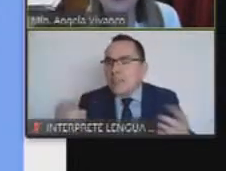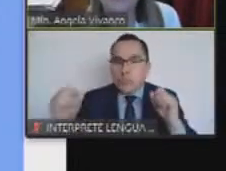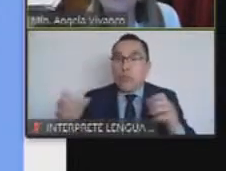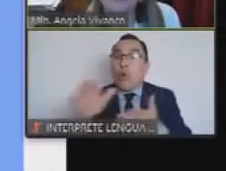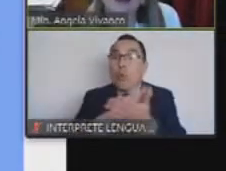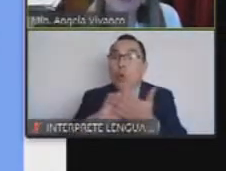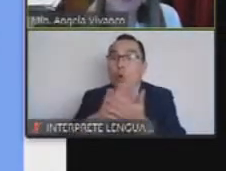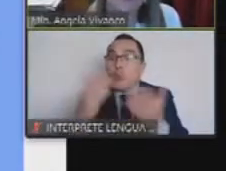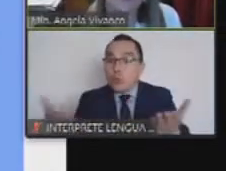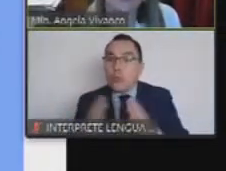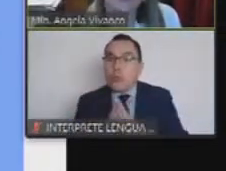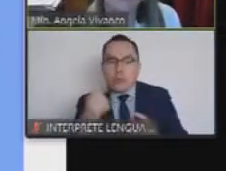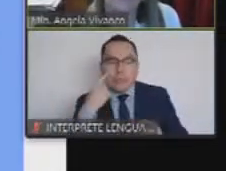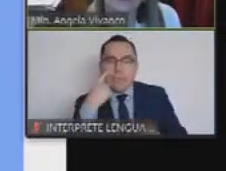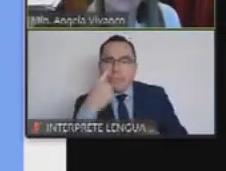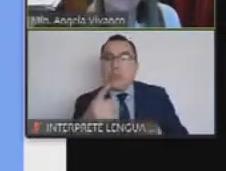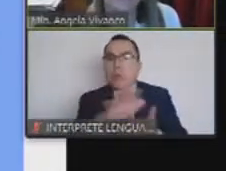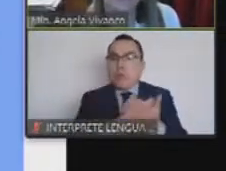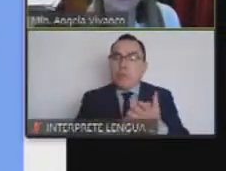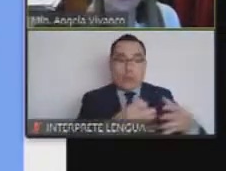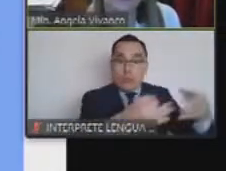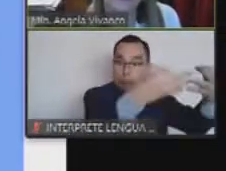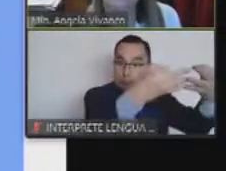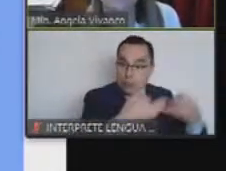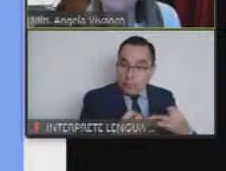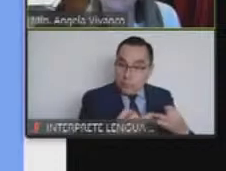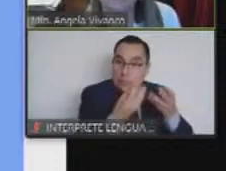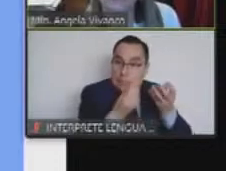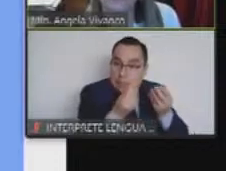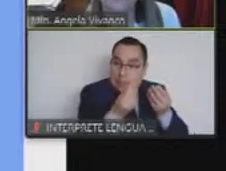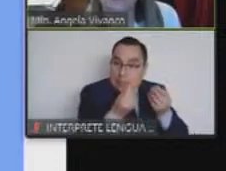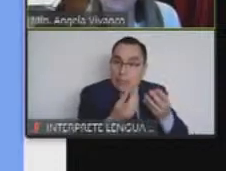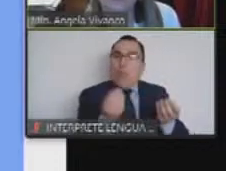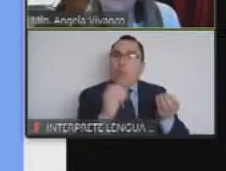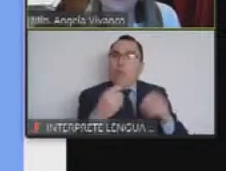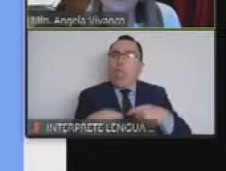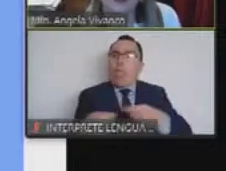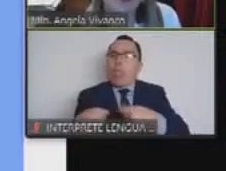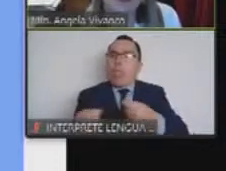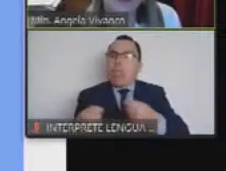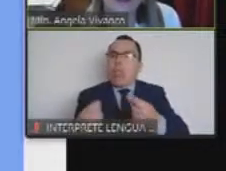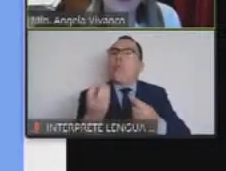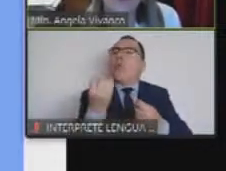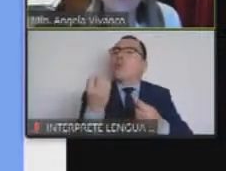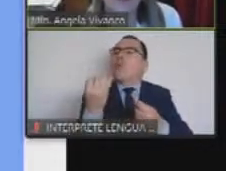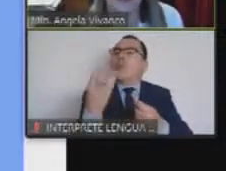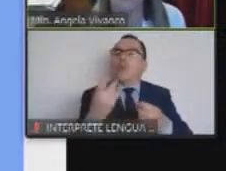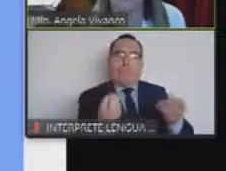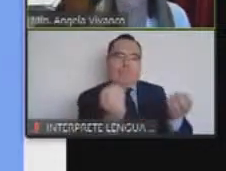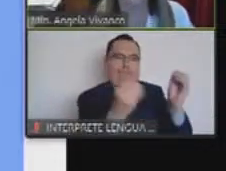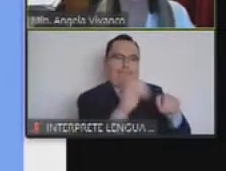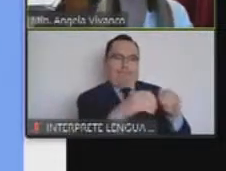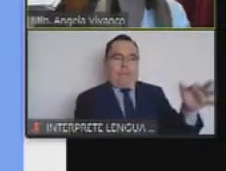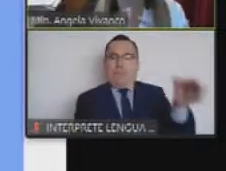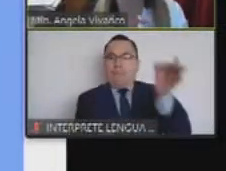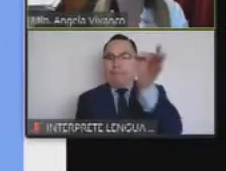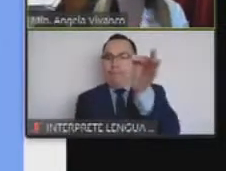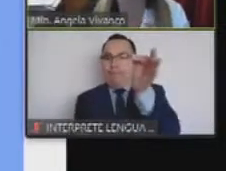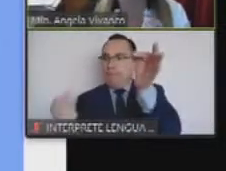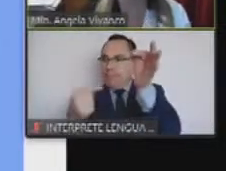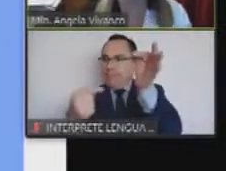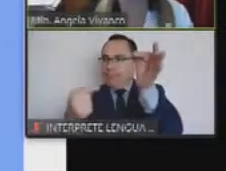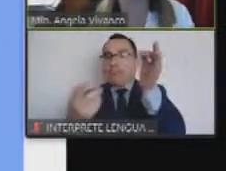por una parte, la rendición de cuentas, combate la corrupción y desarticula los sistemas de impunidad y privilegio. Obviamente